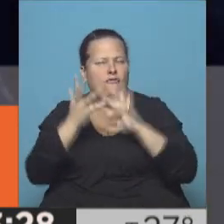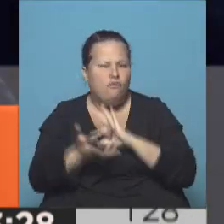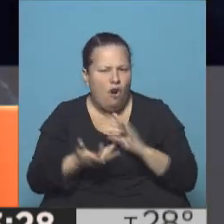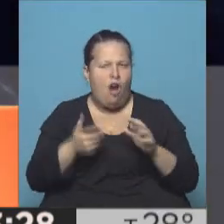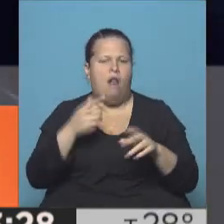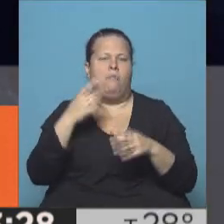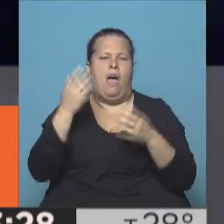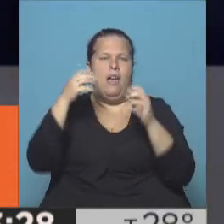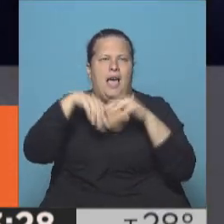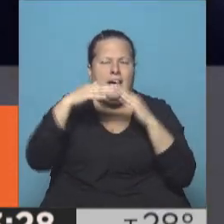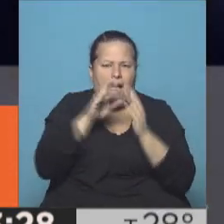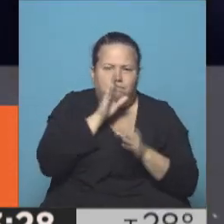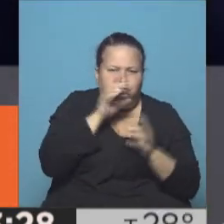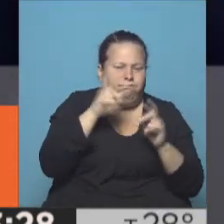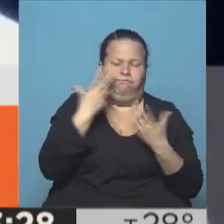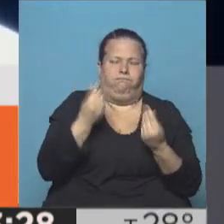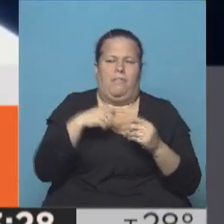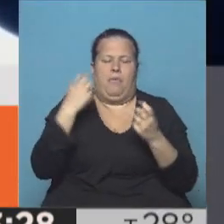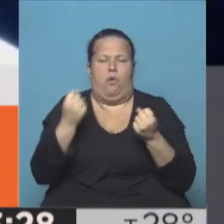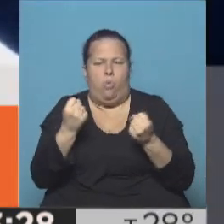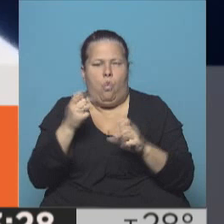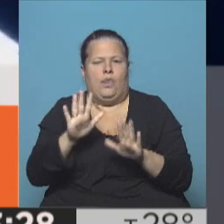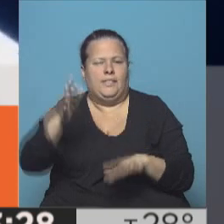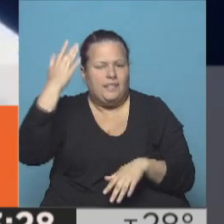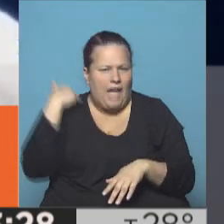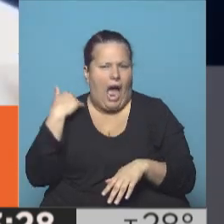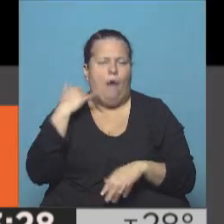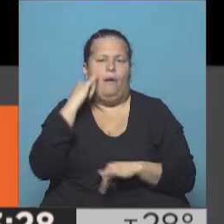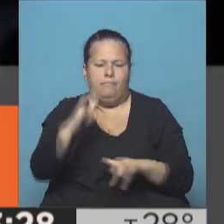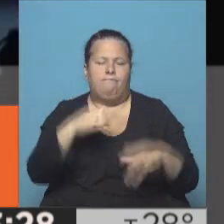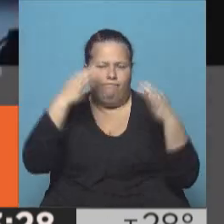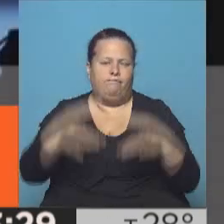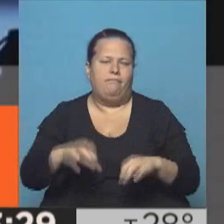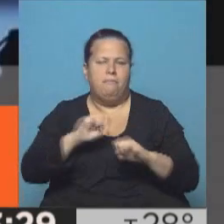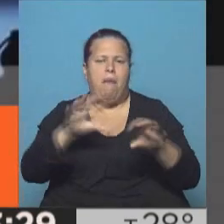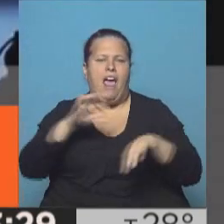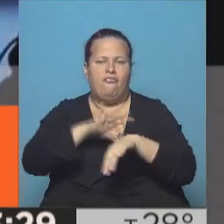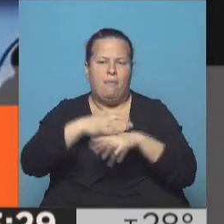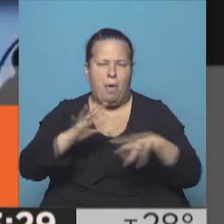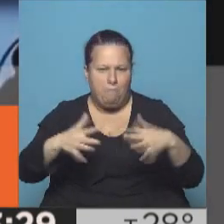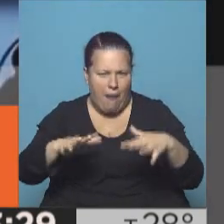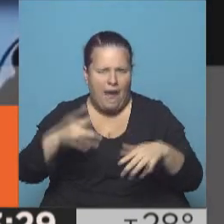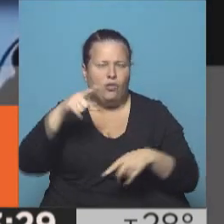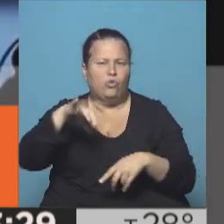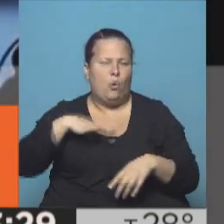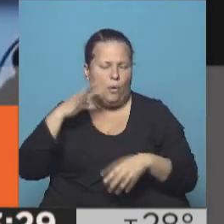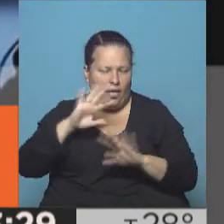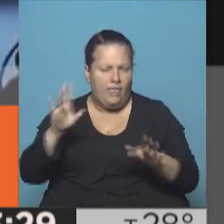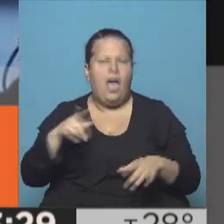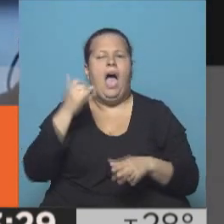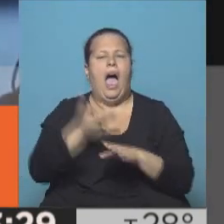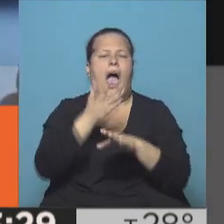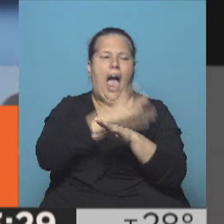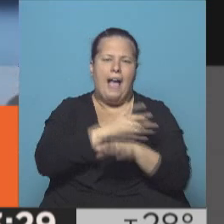la claustrofobia y esa rigidez que empezaba a aparecer cuando se declara y se manifiesta el mal de Parkinson en su vida. Hay